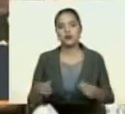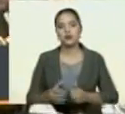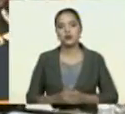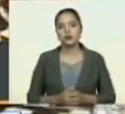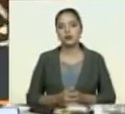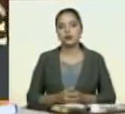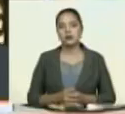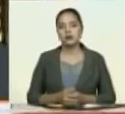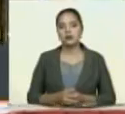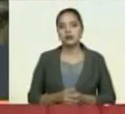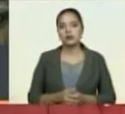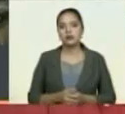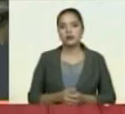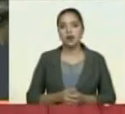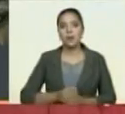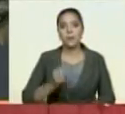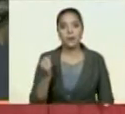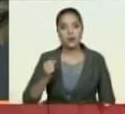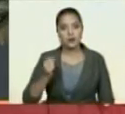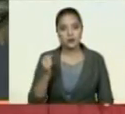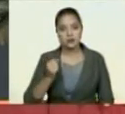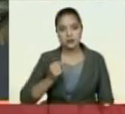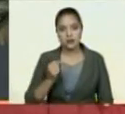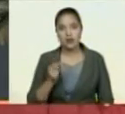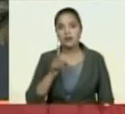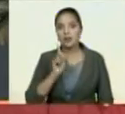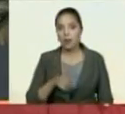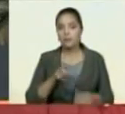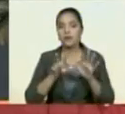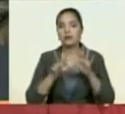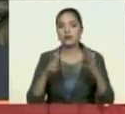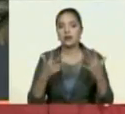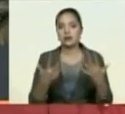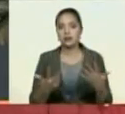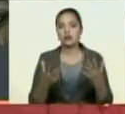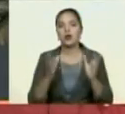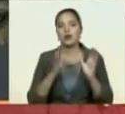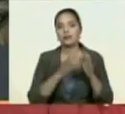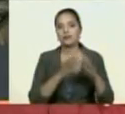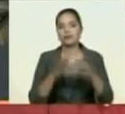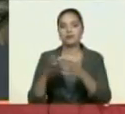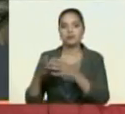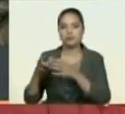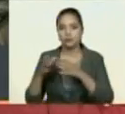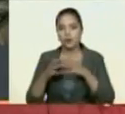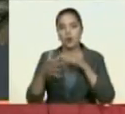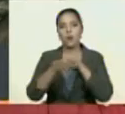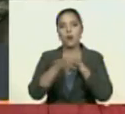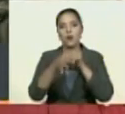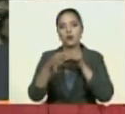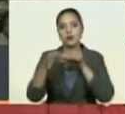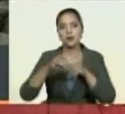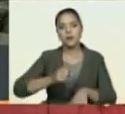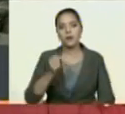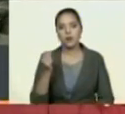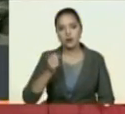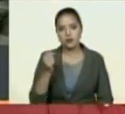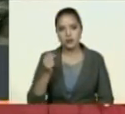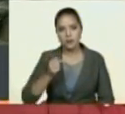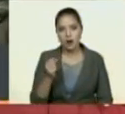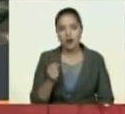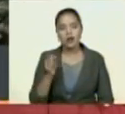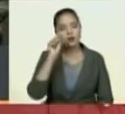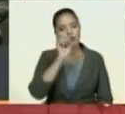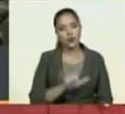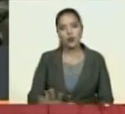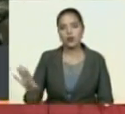los cuerpos estatales de policía y 19 cuerpos municipales de policía en el